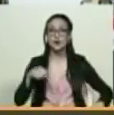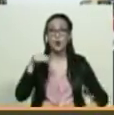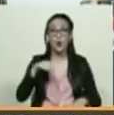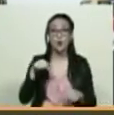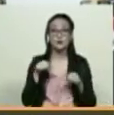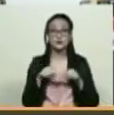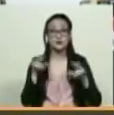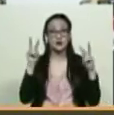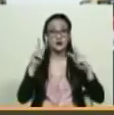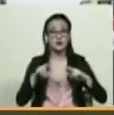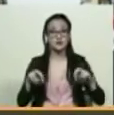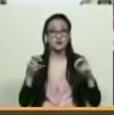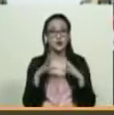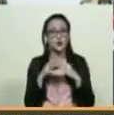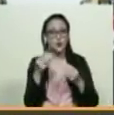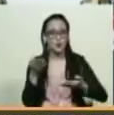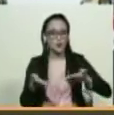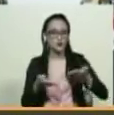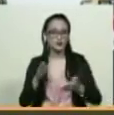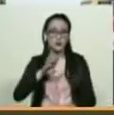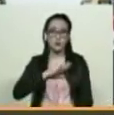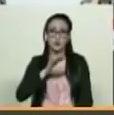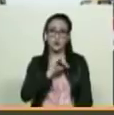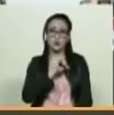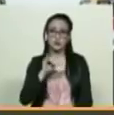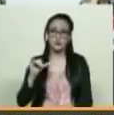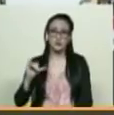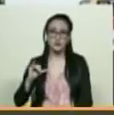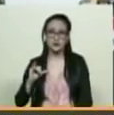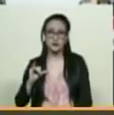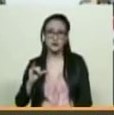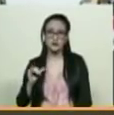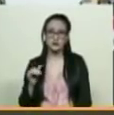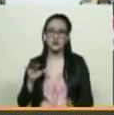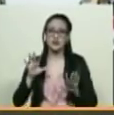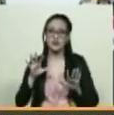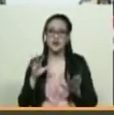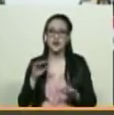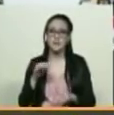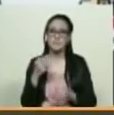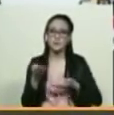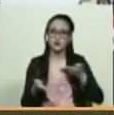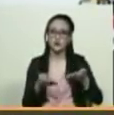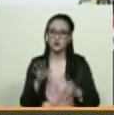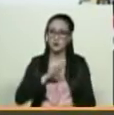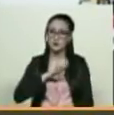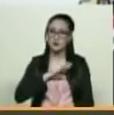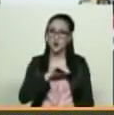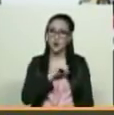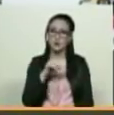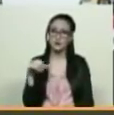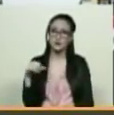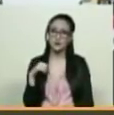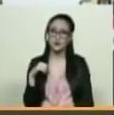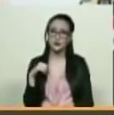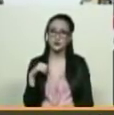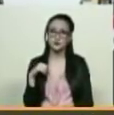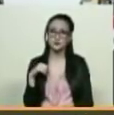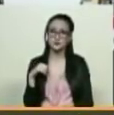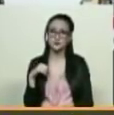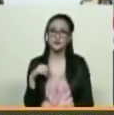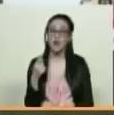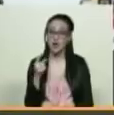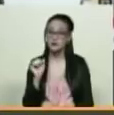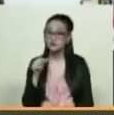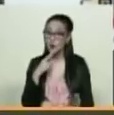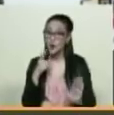las postulaciones por iniciativa propia, estas 10 postulaciones por iniciativa propia y aquellas postulaciones que